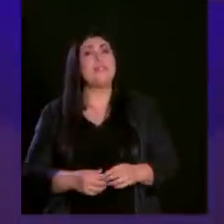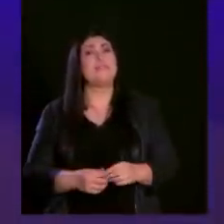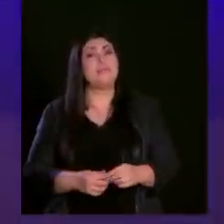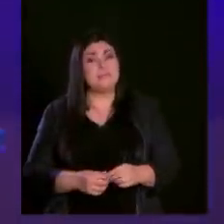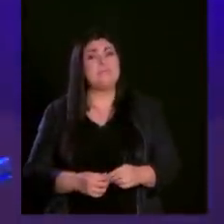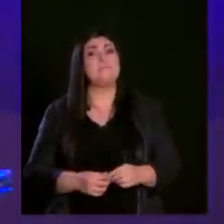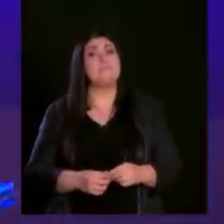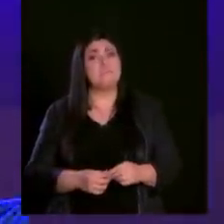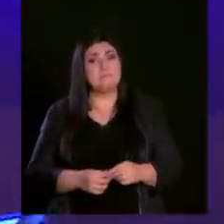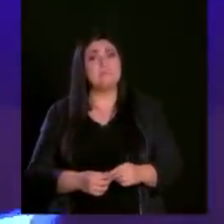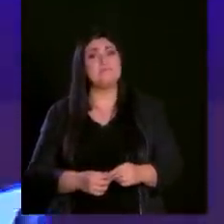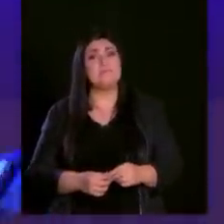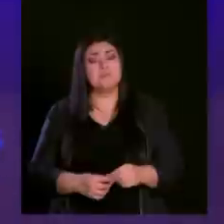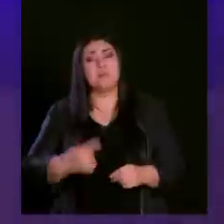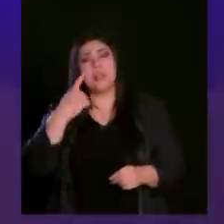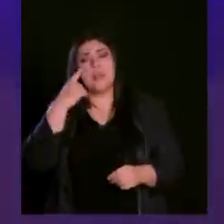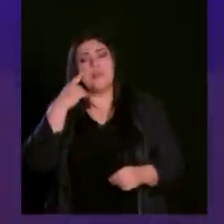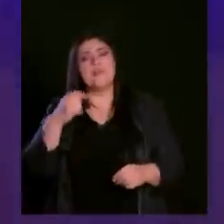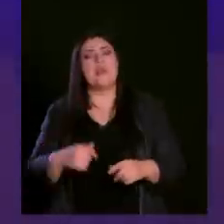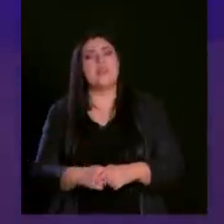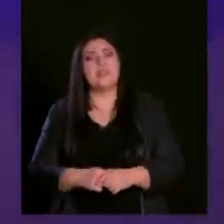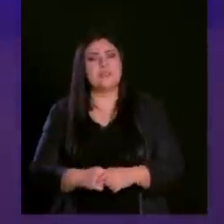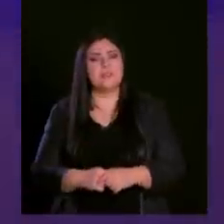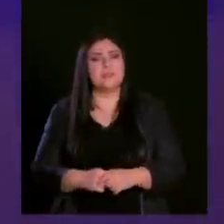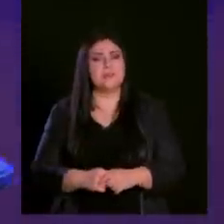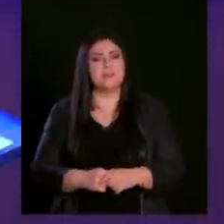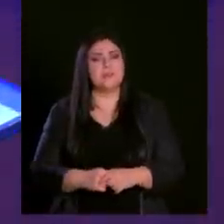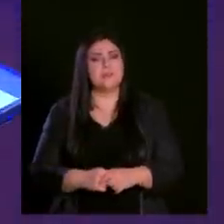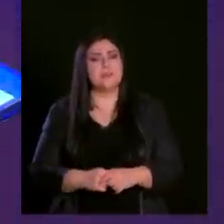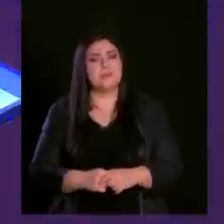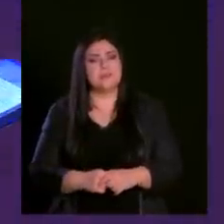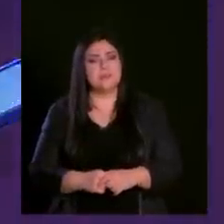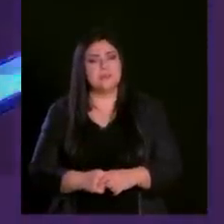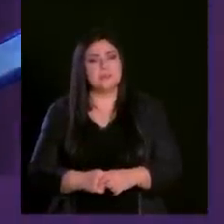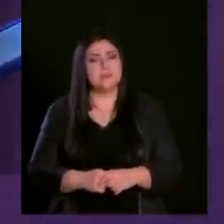si lo puede buscar en su Biblia